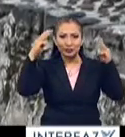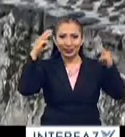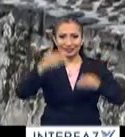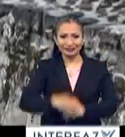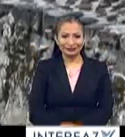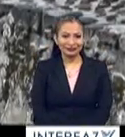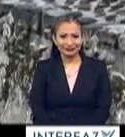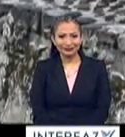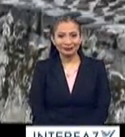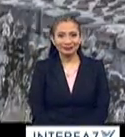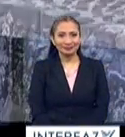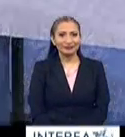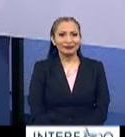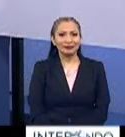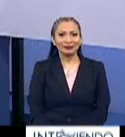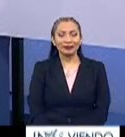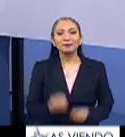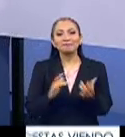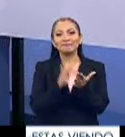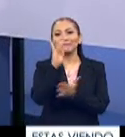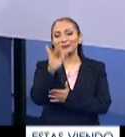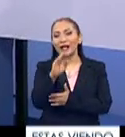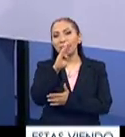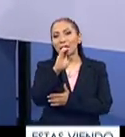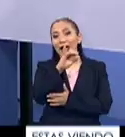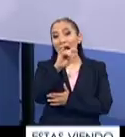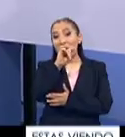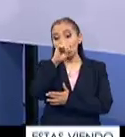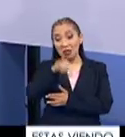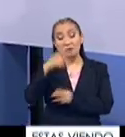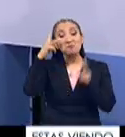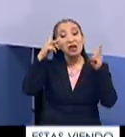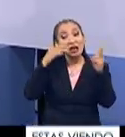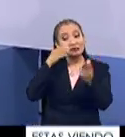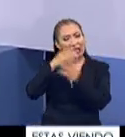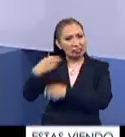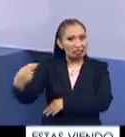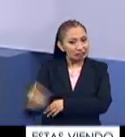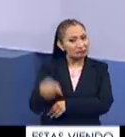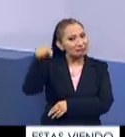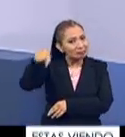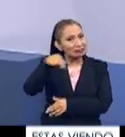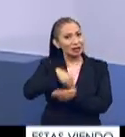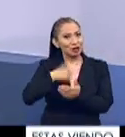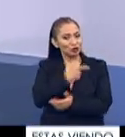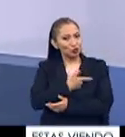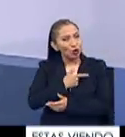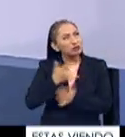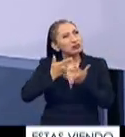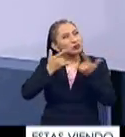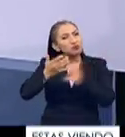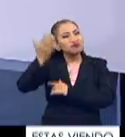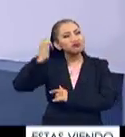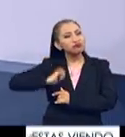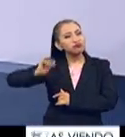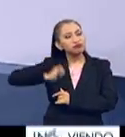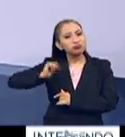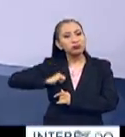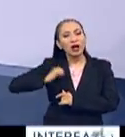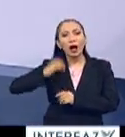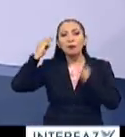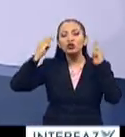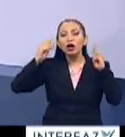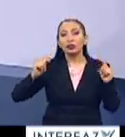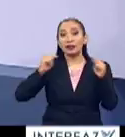museo. Muchísimas gracias, Benjamín. Una visita necesaria, quienes nos gustan los antepasados, el Museo del Templo